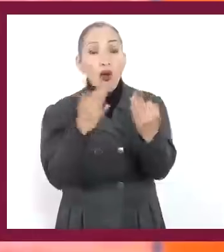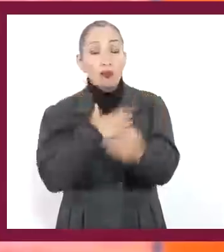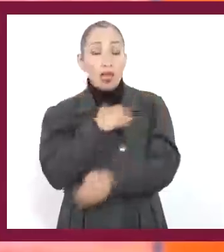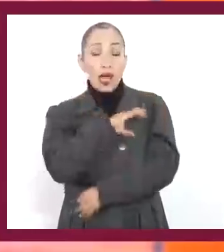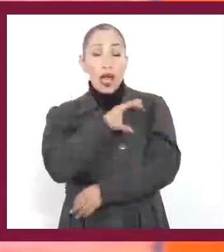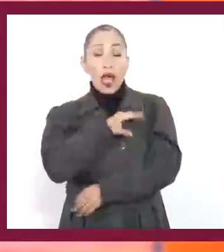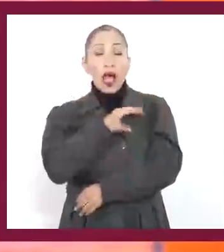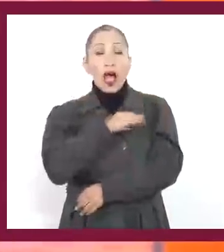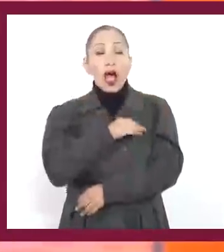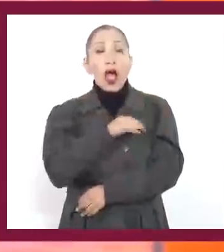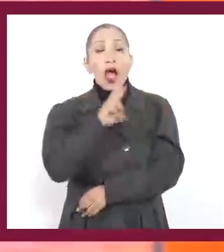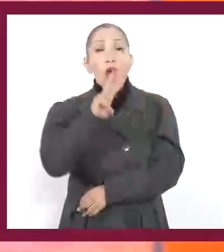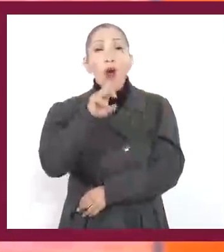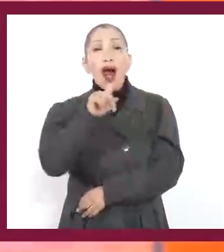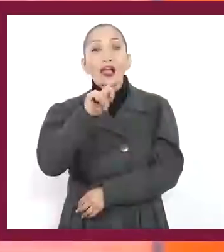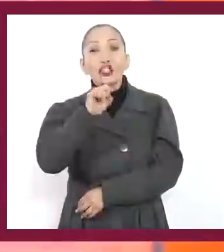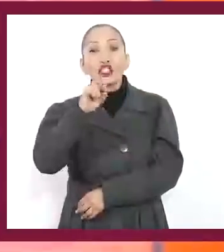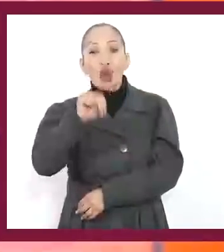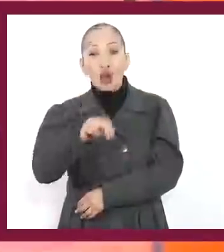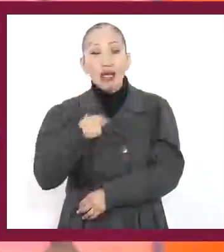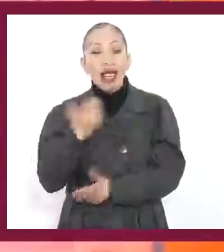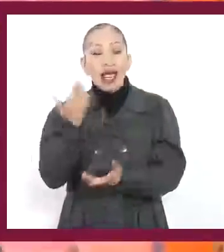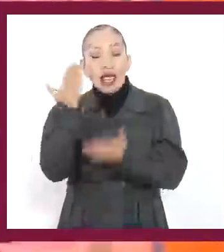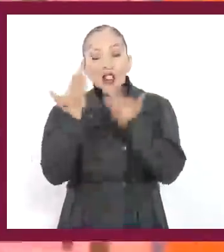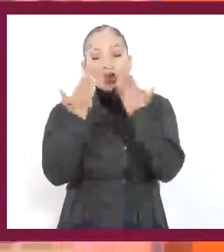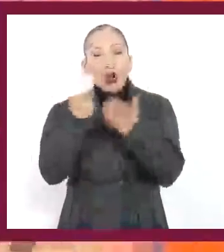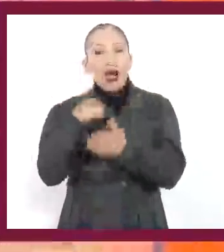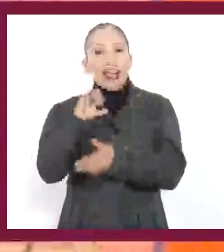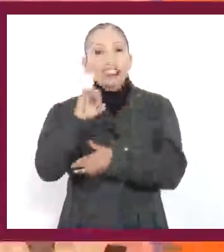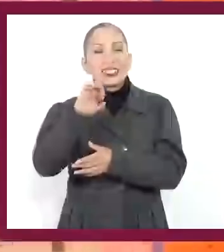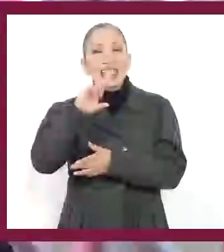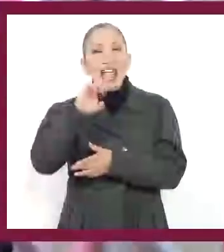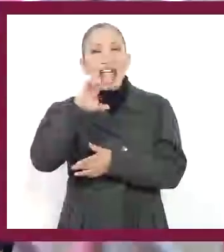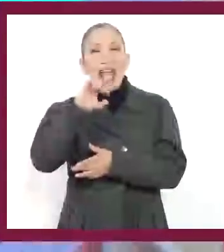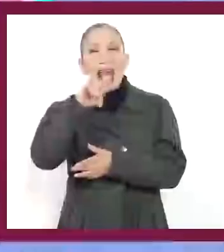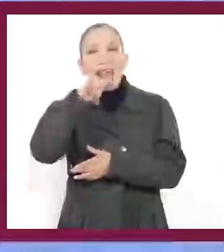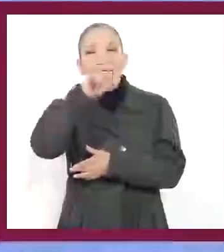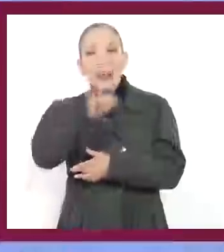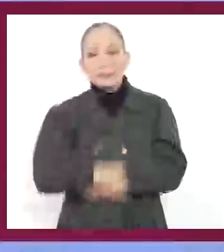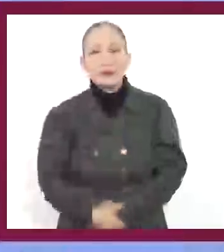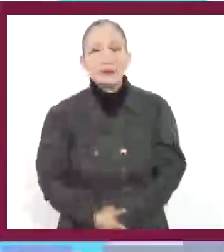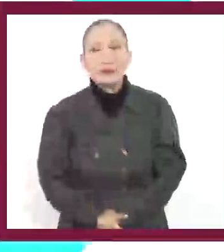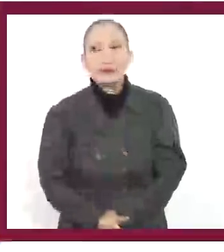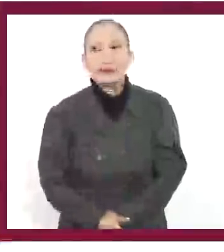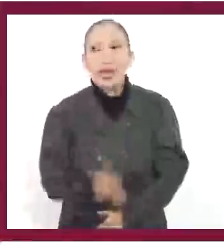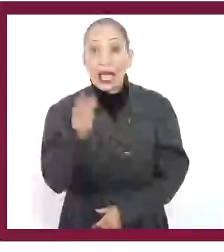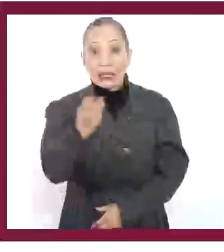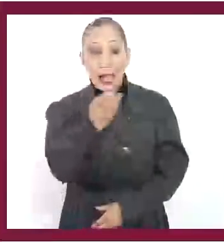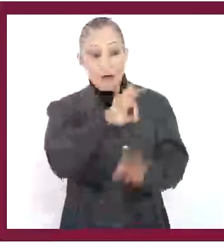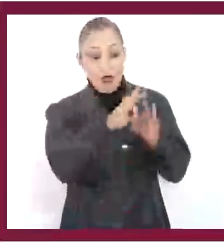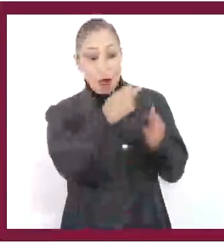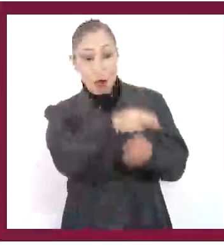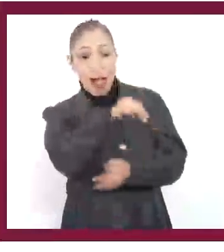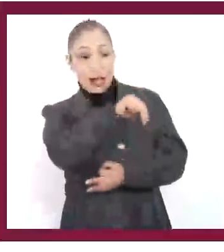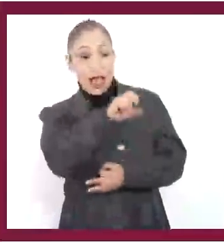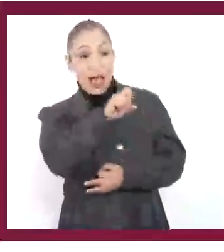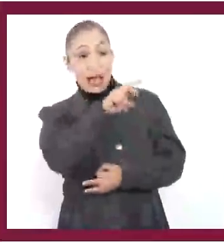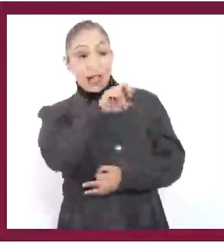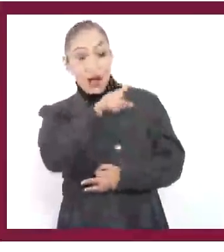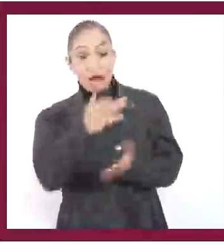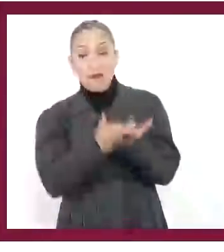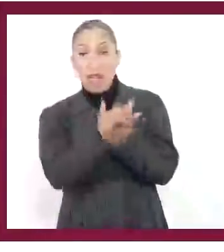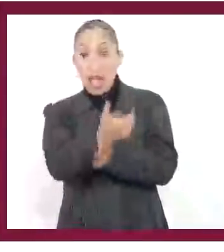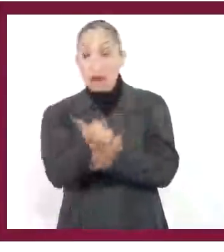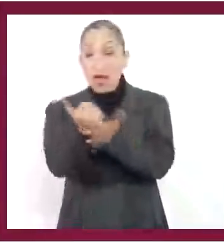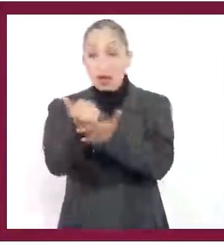querido Watson en Estudio en Escarlata. ¡Bien contestado! Este narrador fue mi fiel compañero en